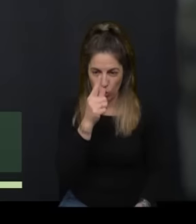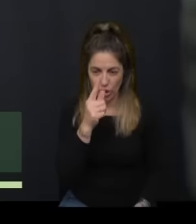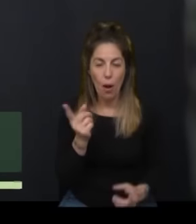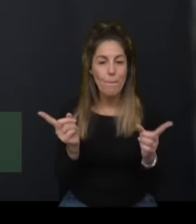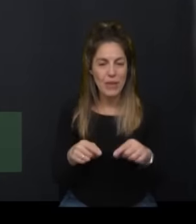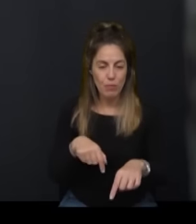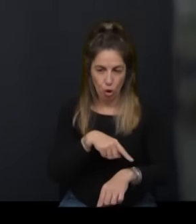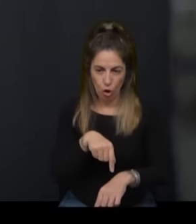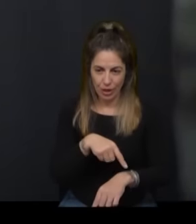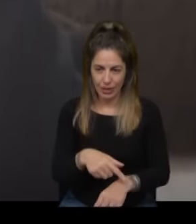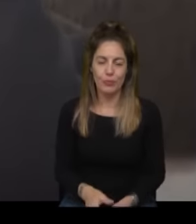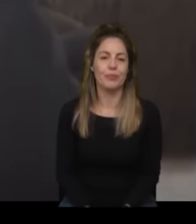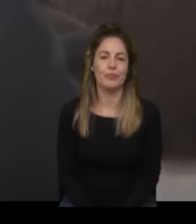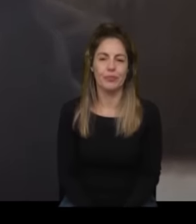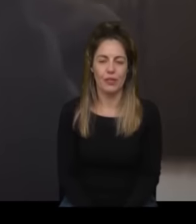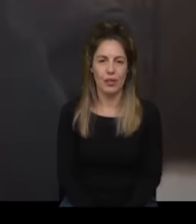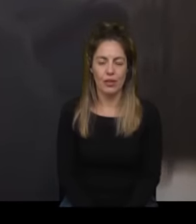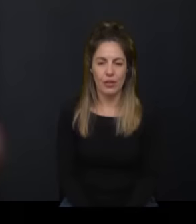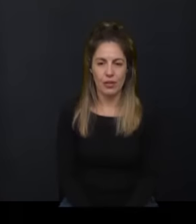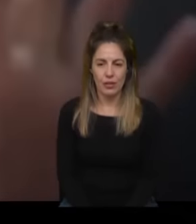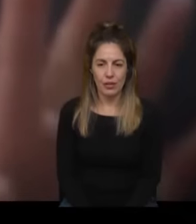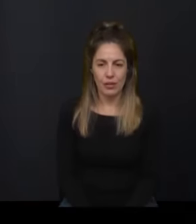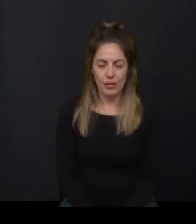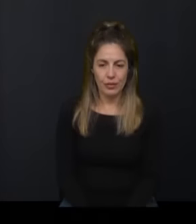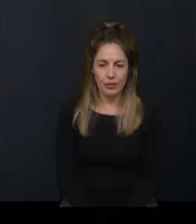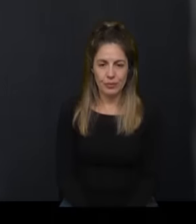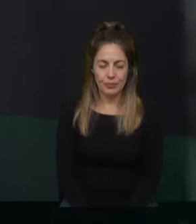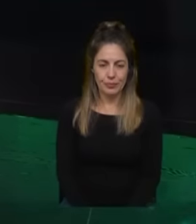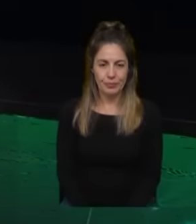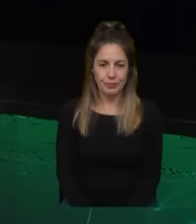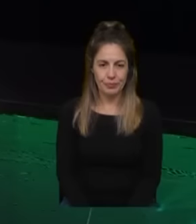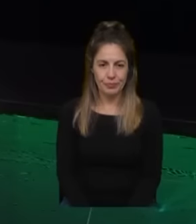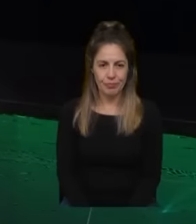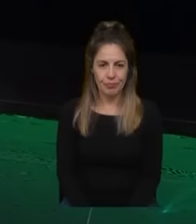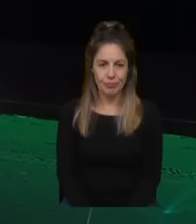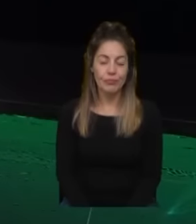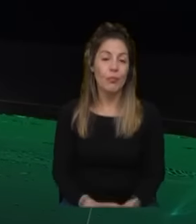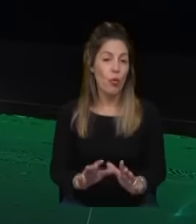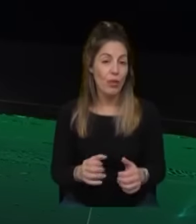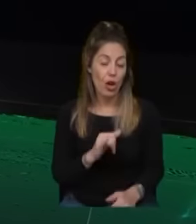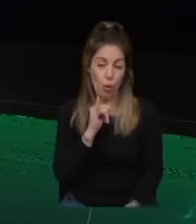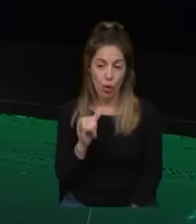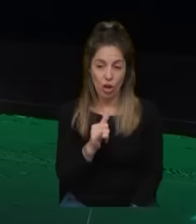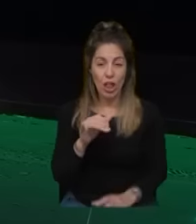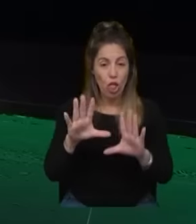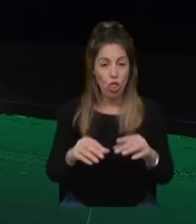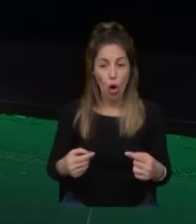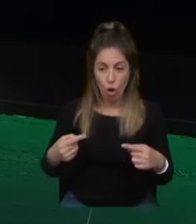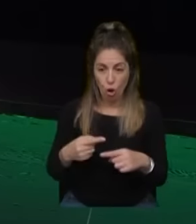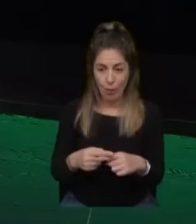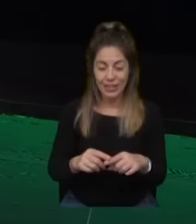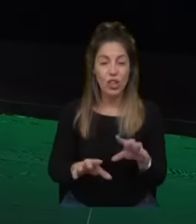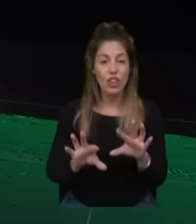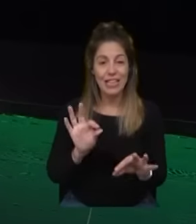horario. Bueno, muy bien, como decíamos, todos los partidos de la